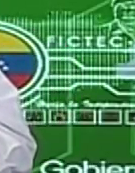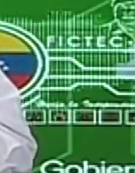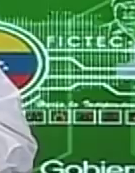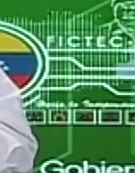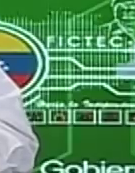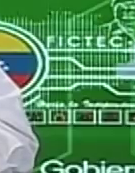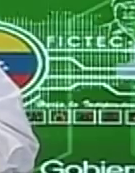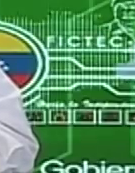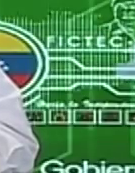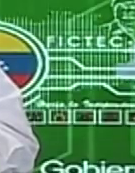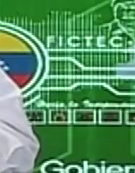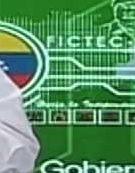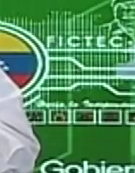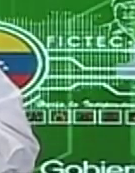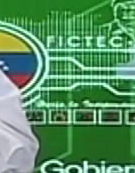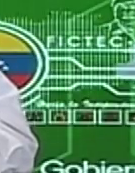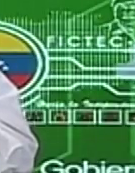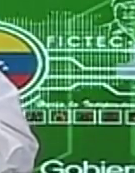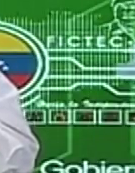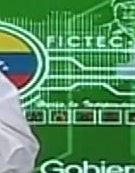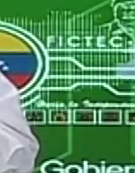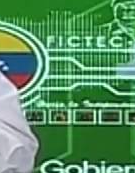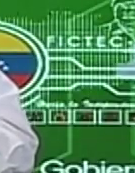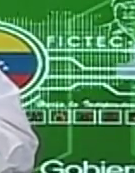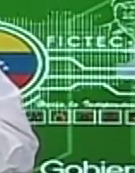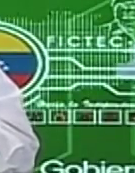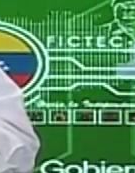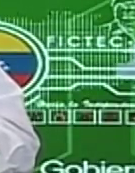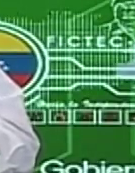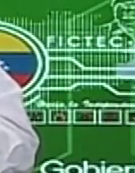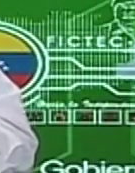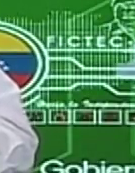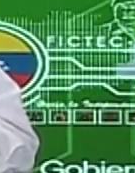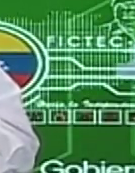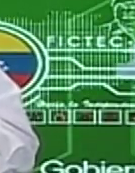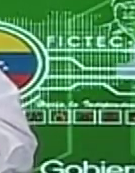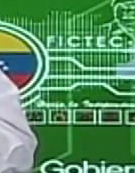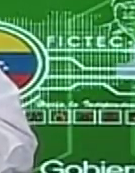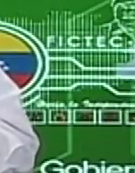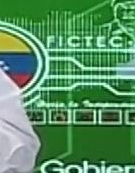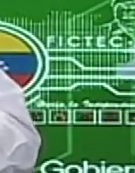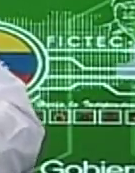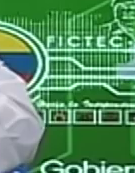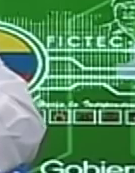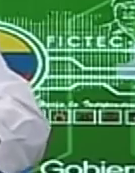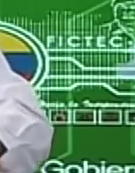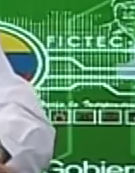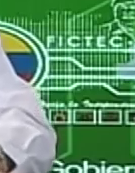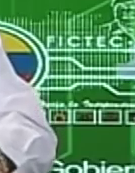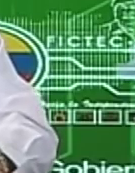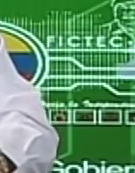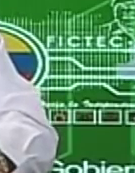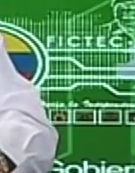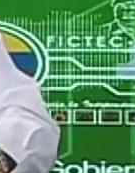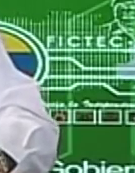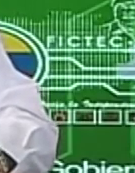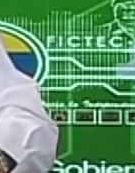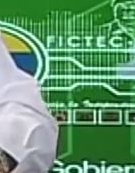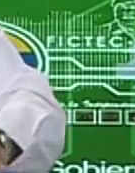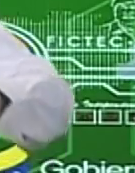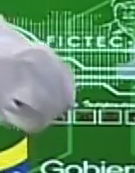¿Ah? Manuel, 5G, medio guarinei tendría que decir uno. Con el